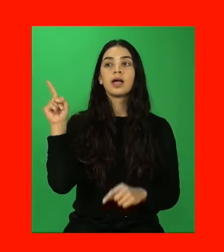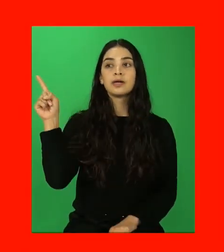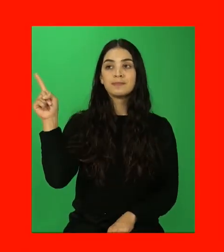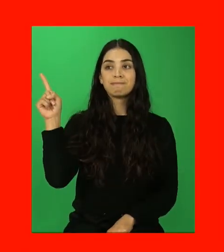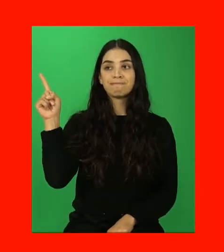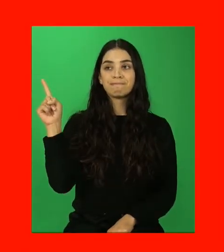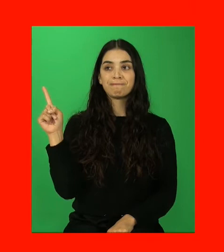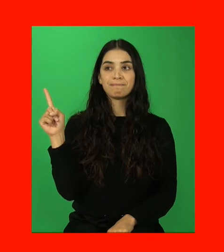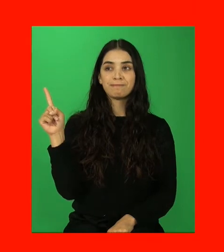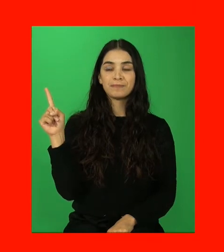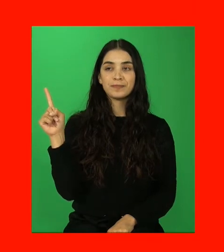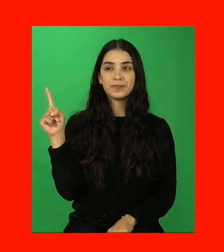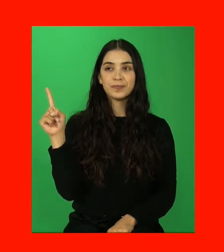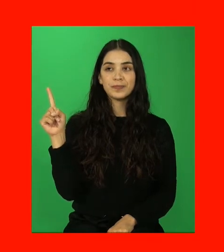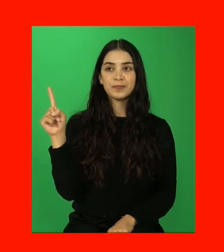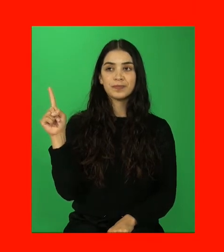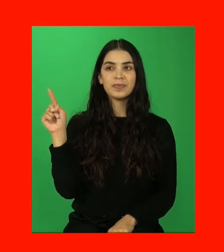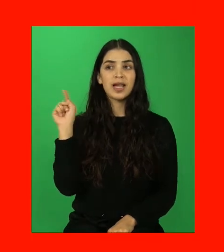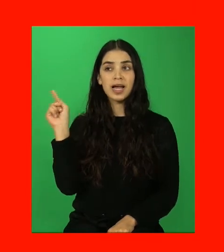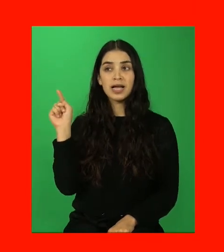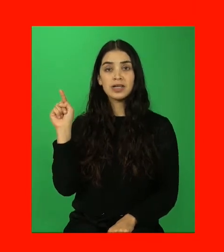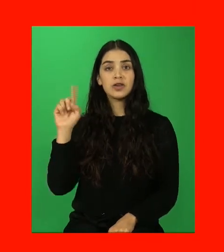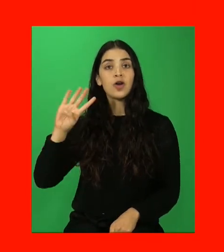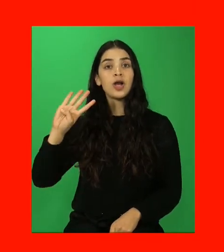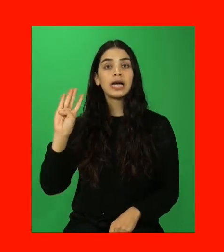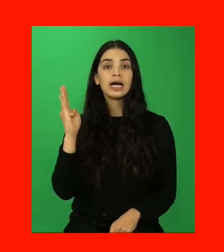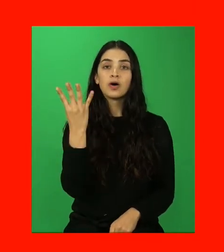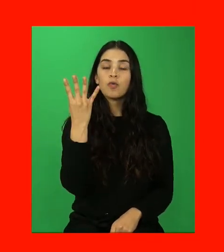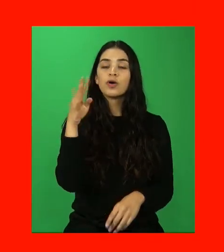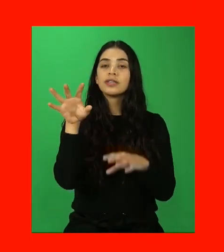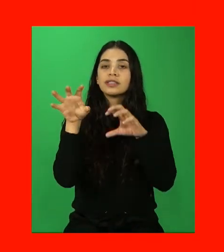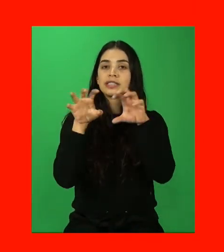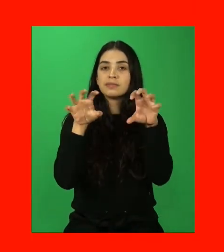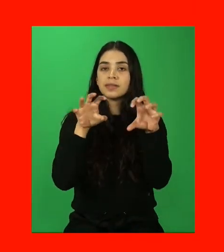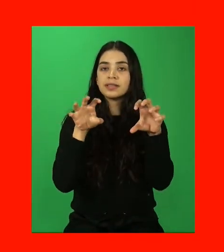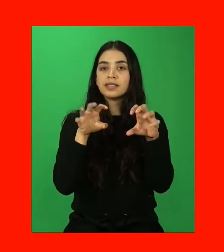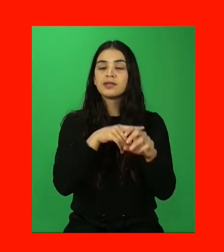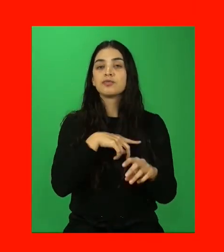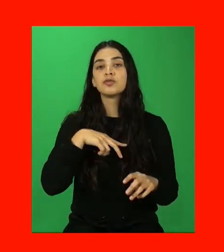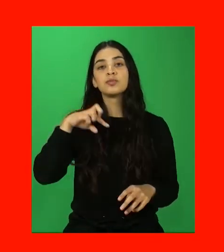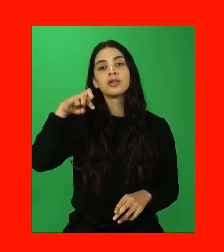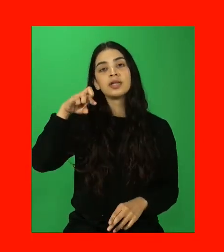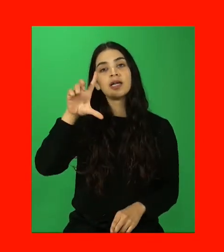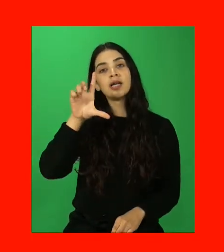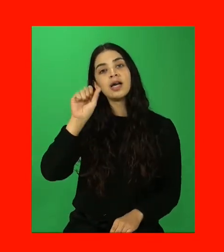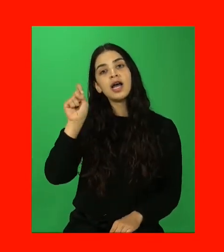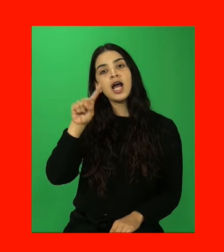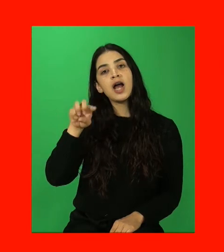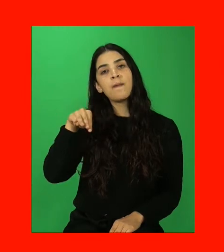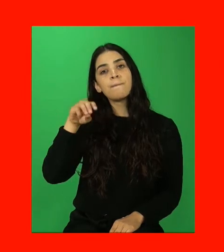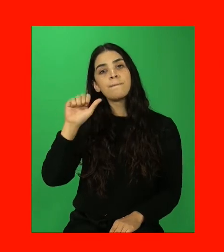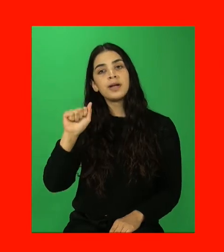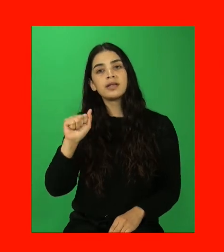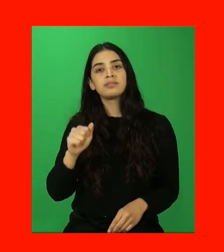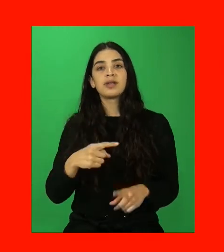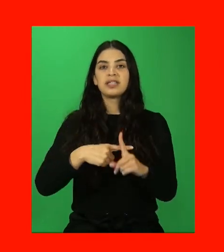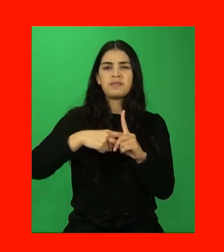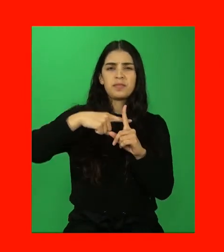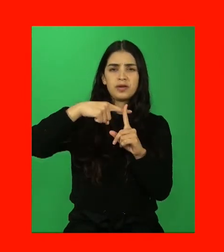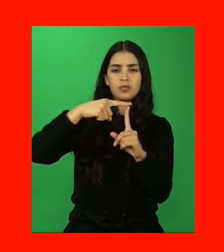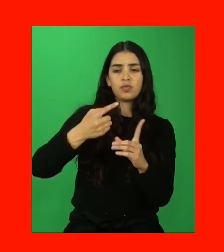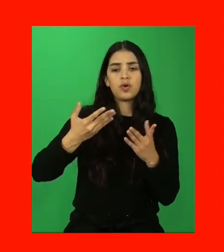de la cuarta materia, que es el plasma, ¿cierto? Está expuesta a temperatura, a presión y hace